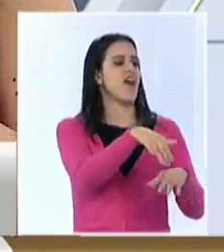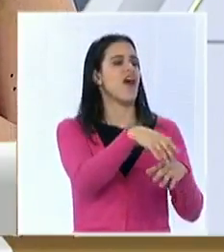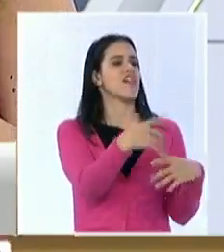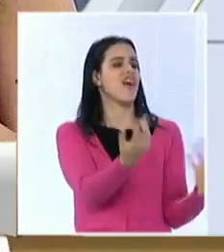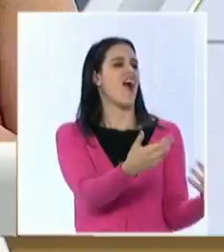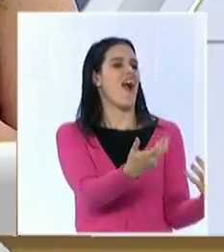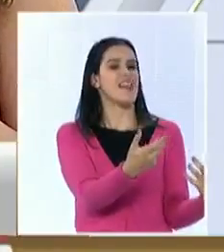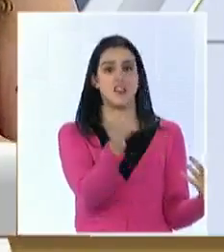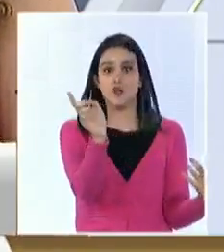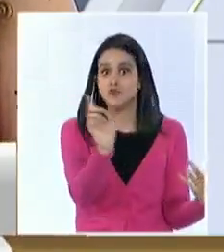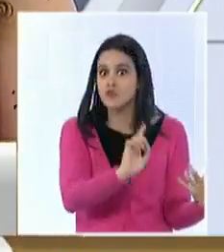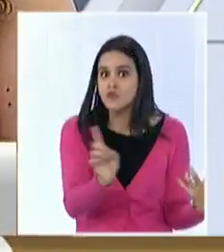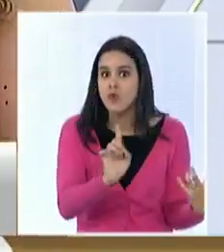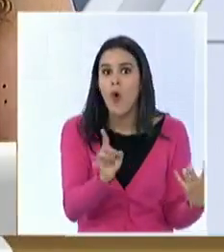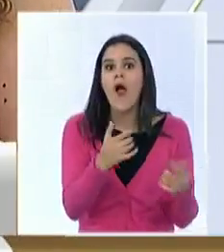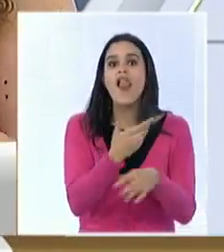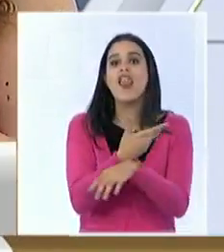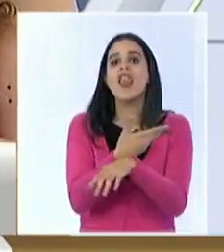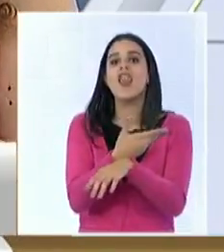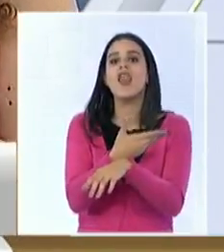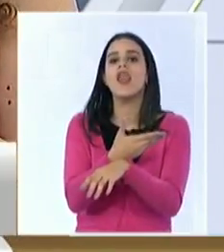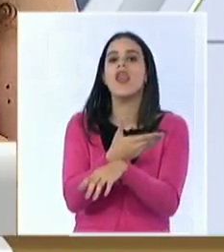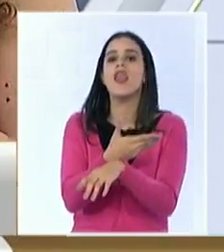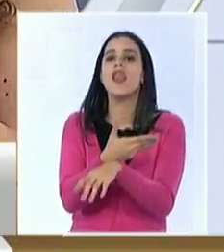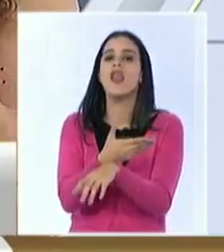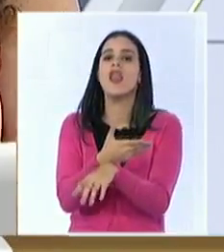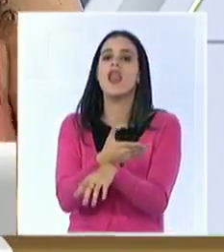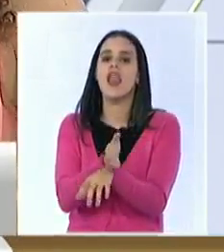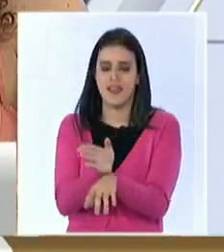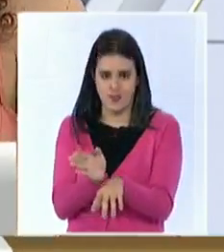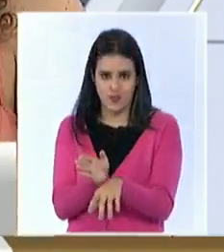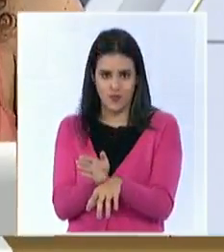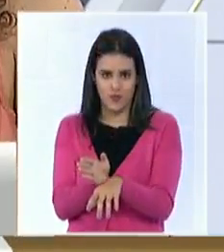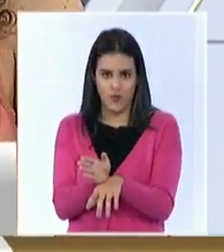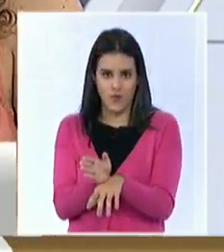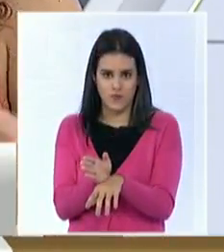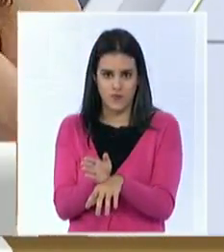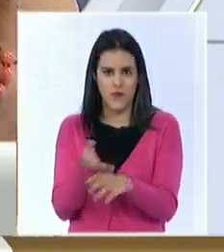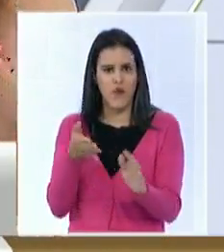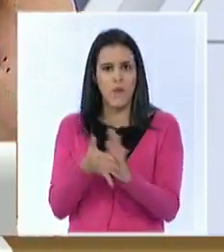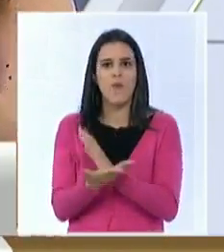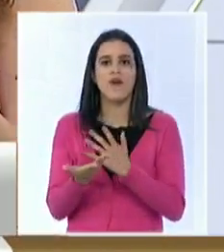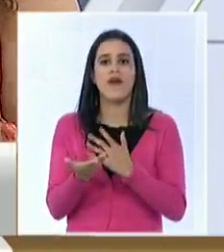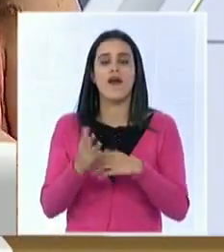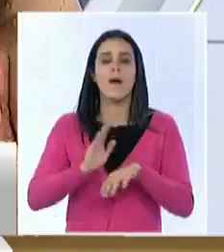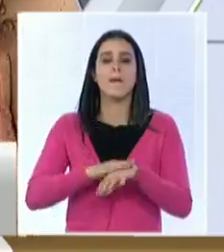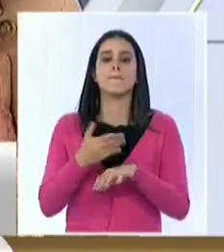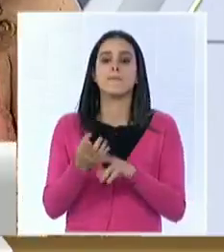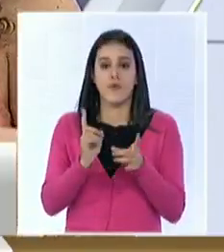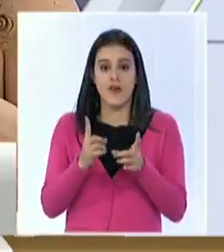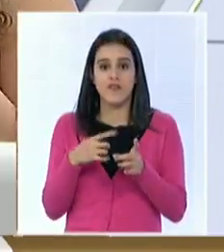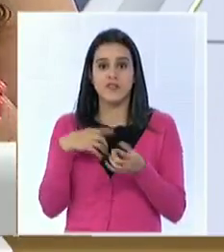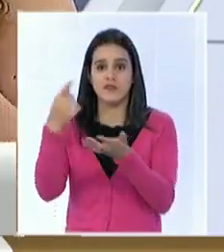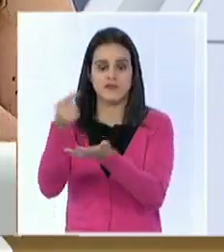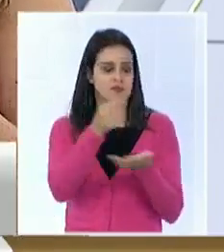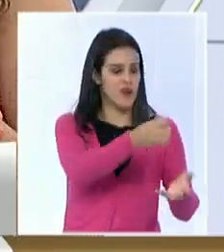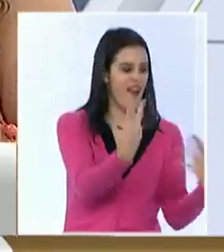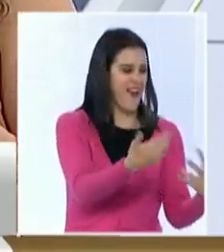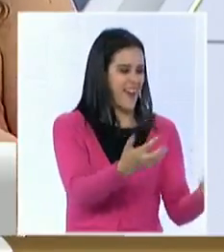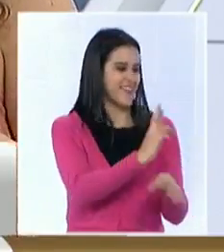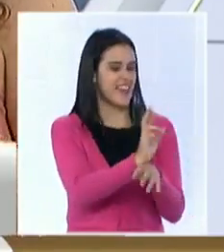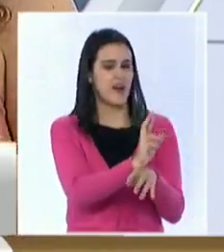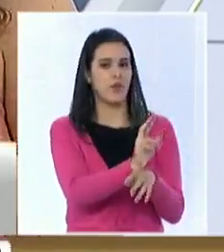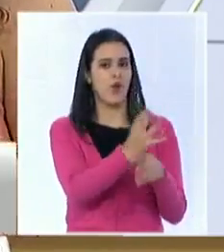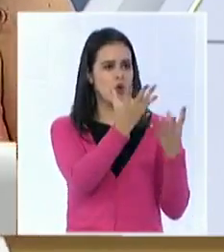Para evitar que todo el líquido que está dentro del alimento, se salga y allí se nos vaya parte de las vitaminas, parte